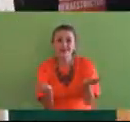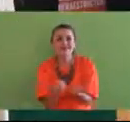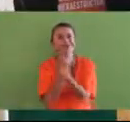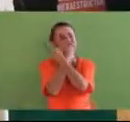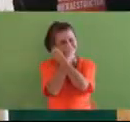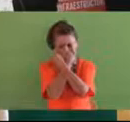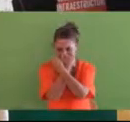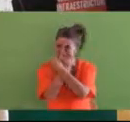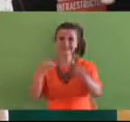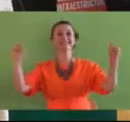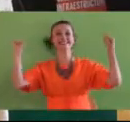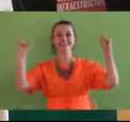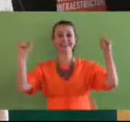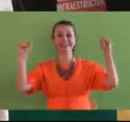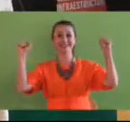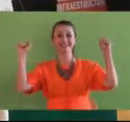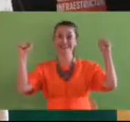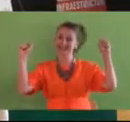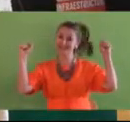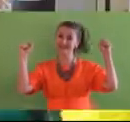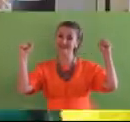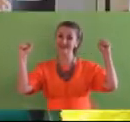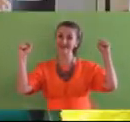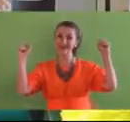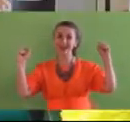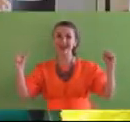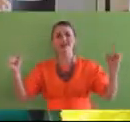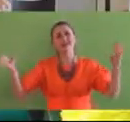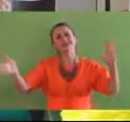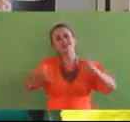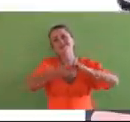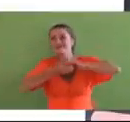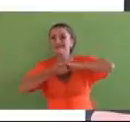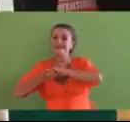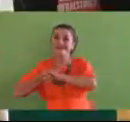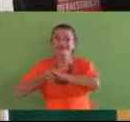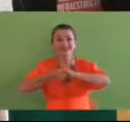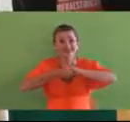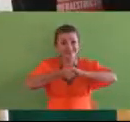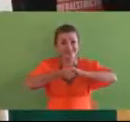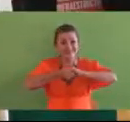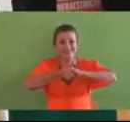para nuestro planeta salvar. Si